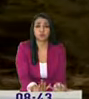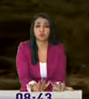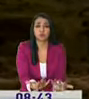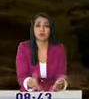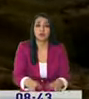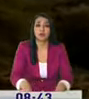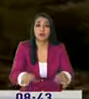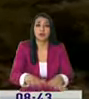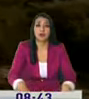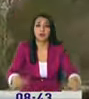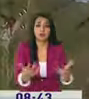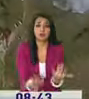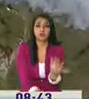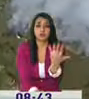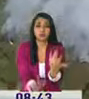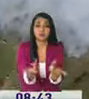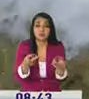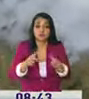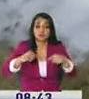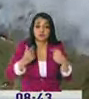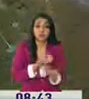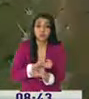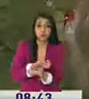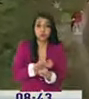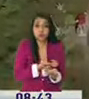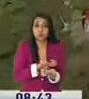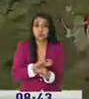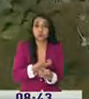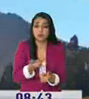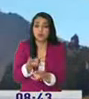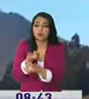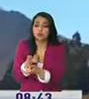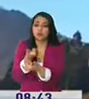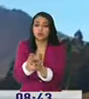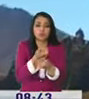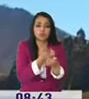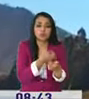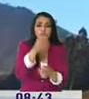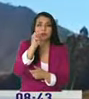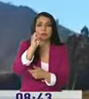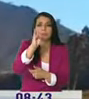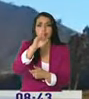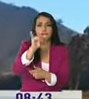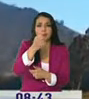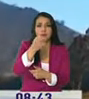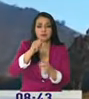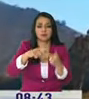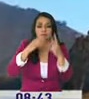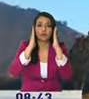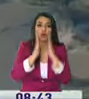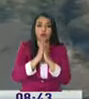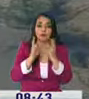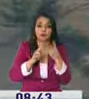terreno. Además, los casacas rojas combatieron con ATOS en los sectores de Miravalle, Monjas y Rumiú.